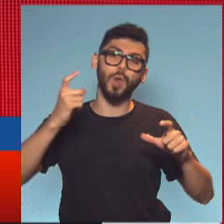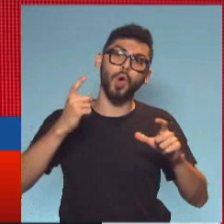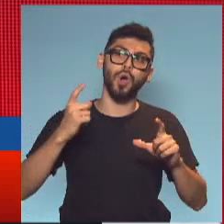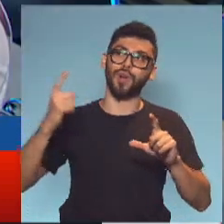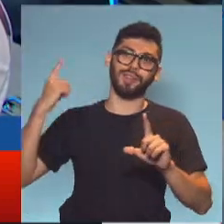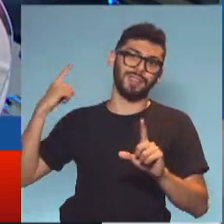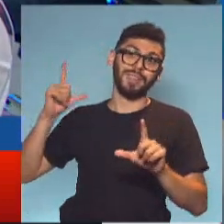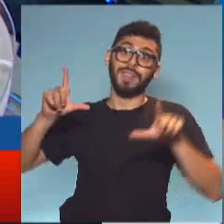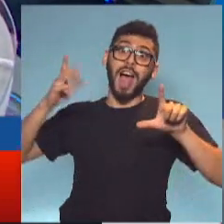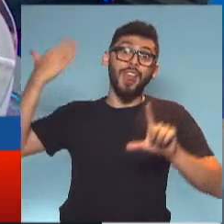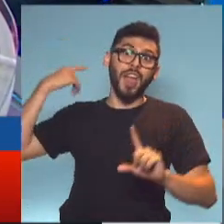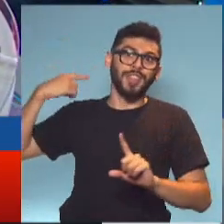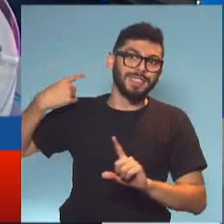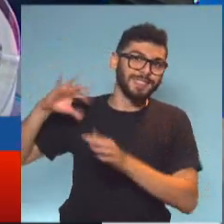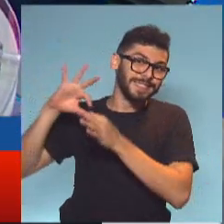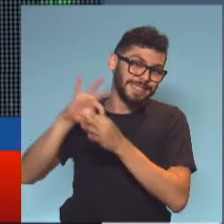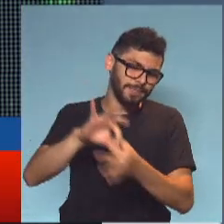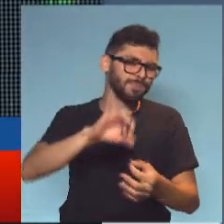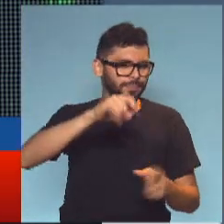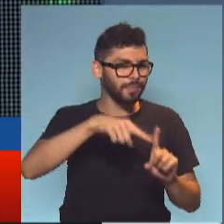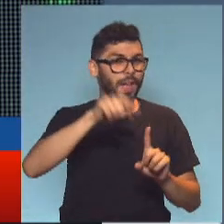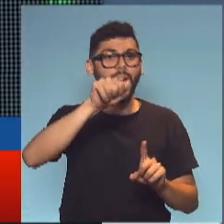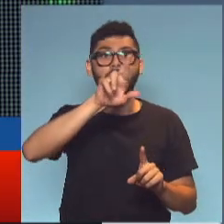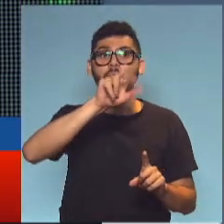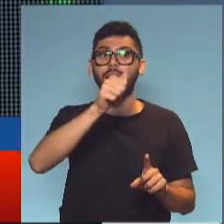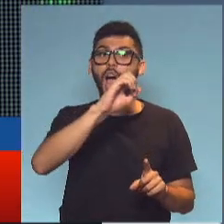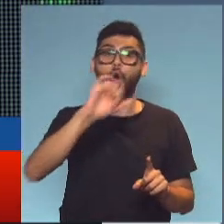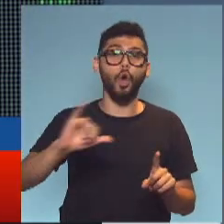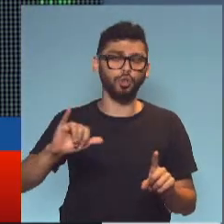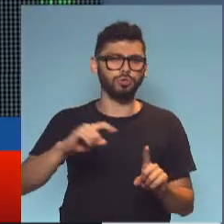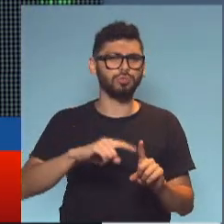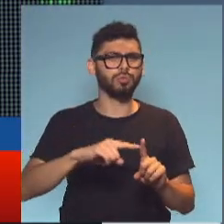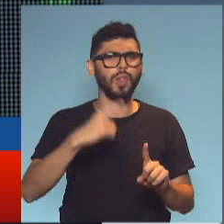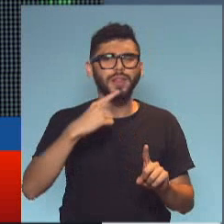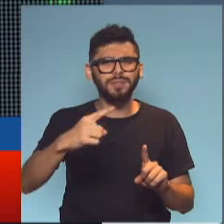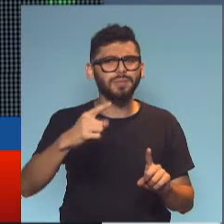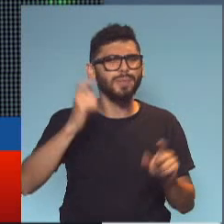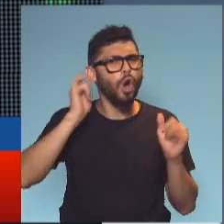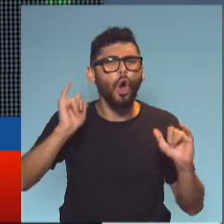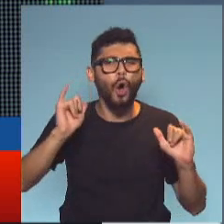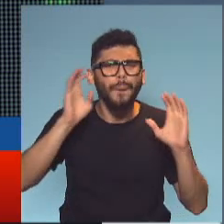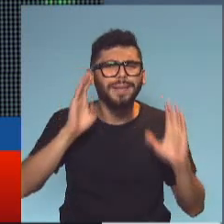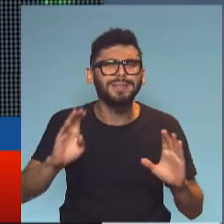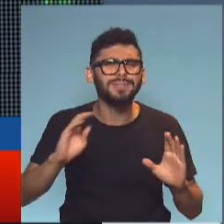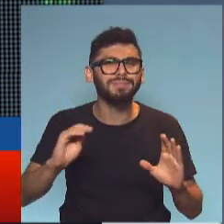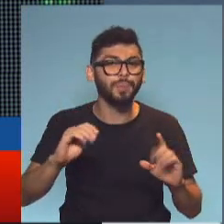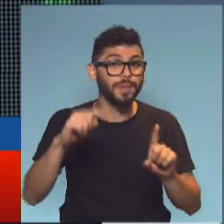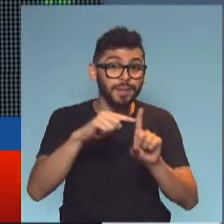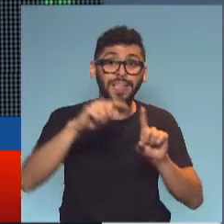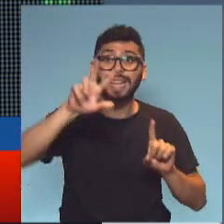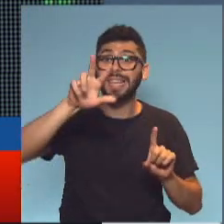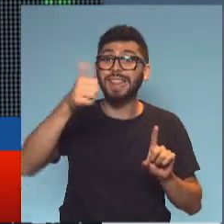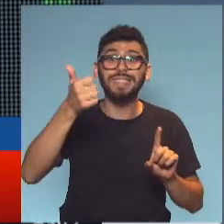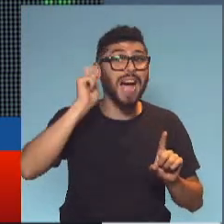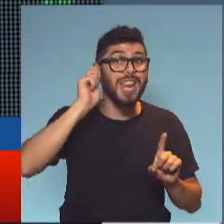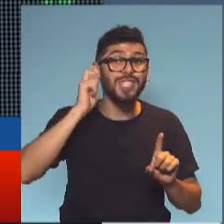sí. Recién mencionábamos el caso de Arauz y lo escuchábamos ahí, donde hace un fuerte hincapié en la juventud. ¿Por qué? Porque tiene 36 años. En el caso